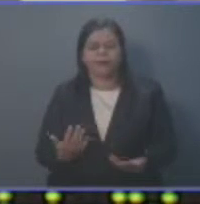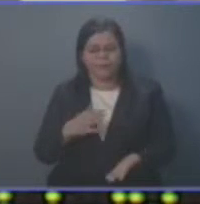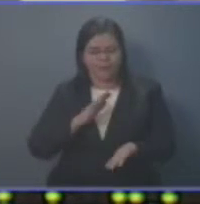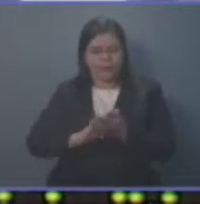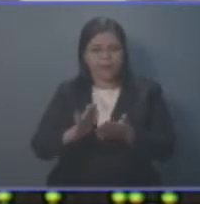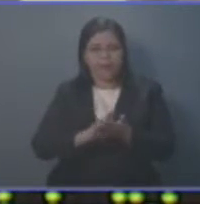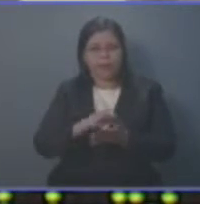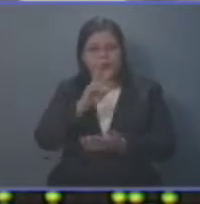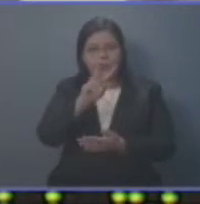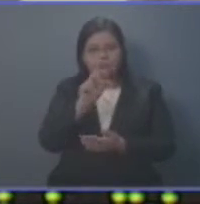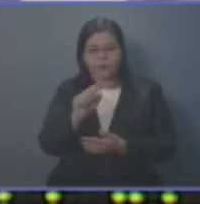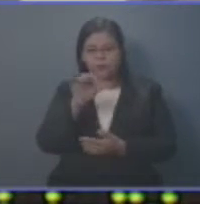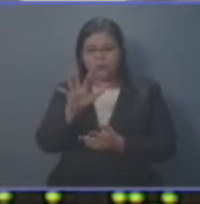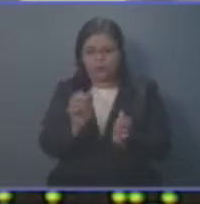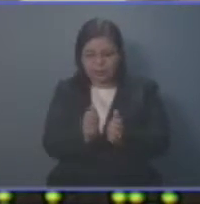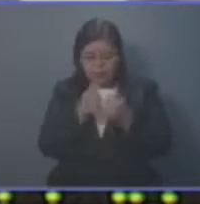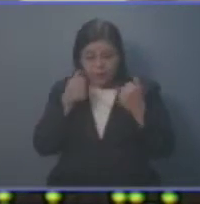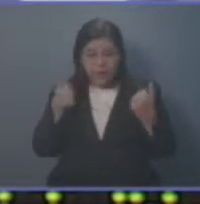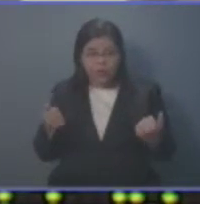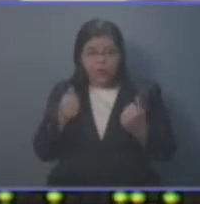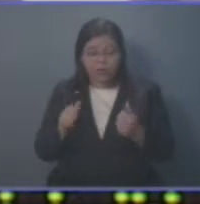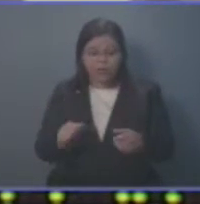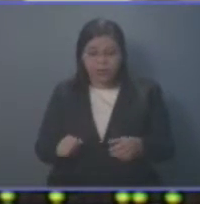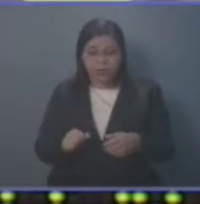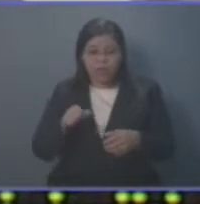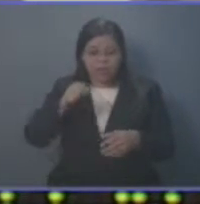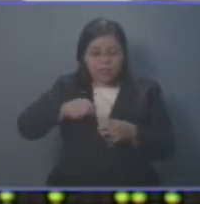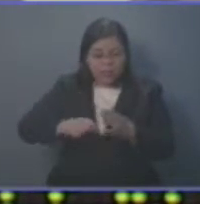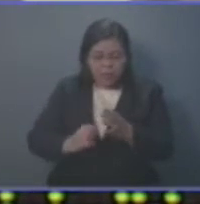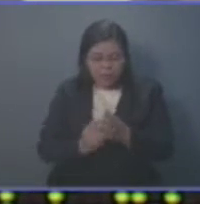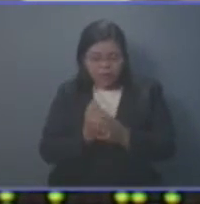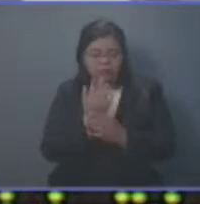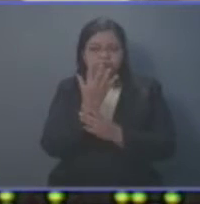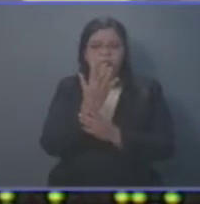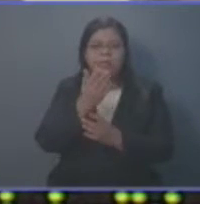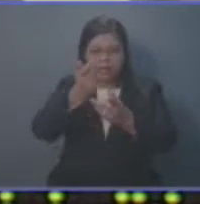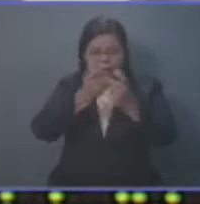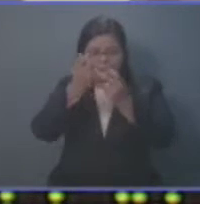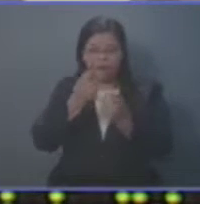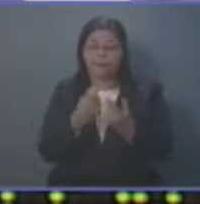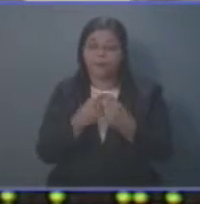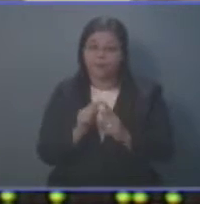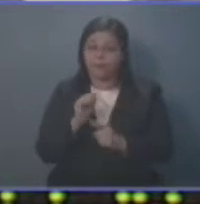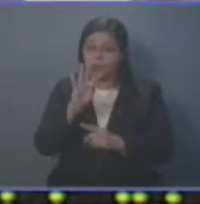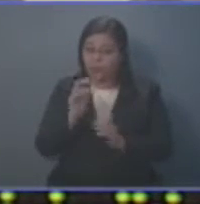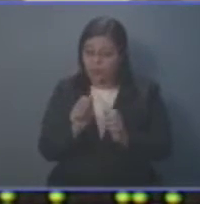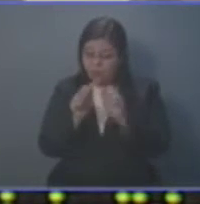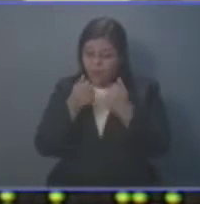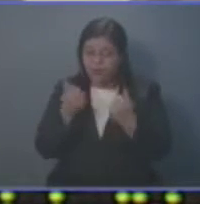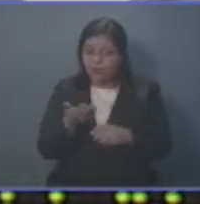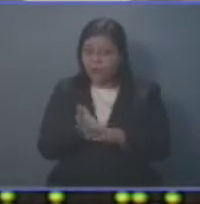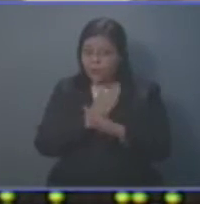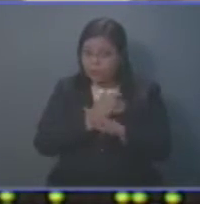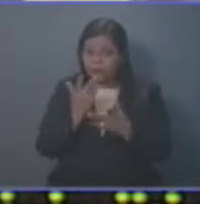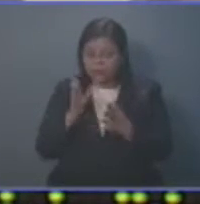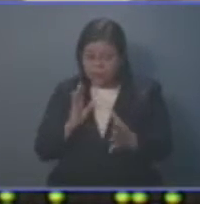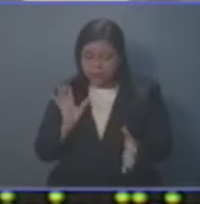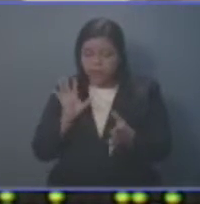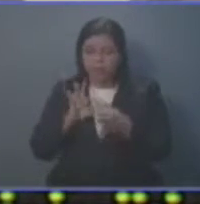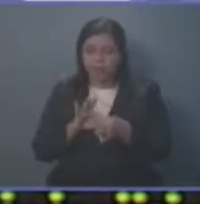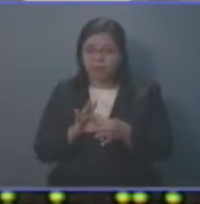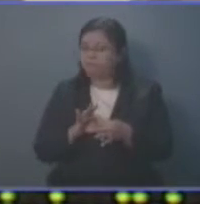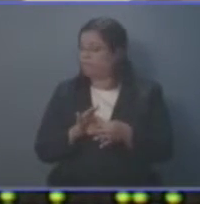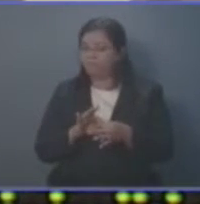compra de 2.5 millones de plantas de café. Es entonces que los recursos por 4 millones antes mencionados, relacionados,